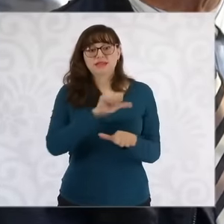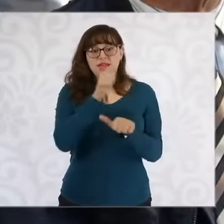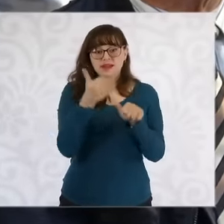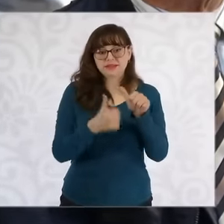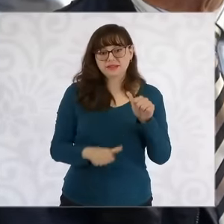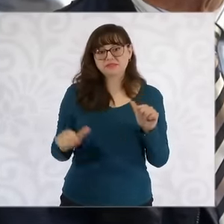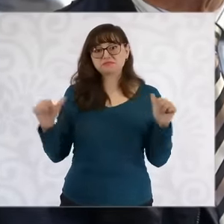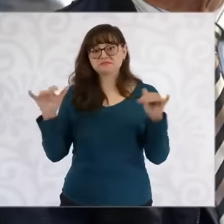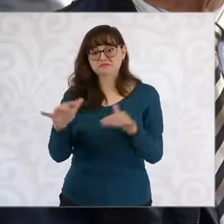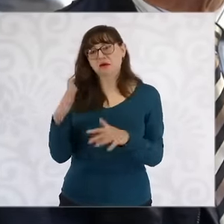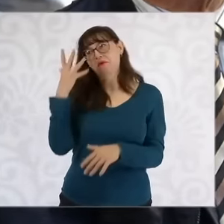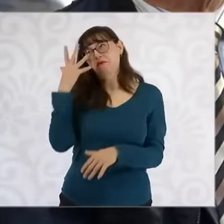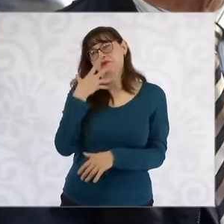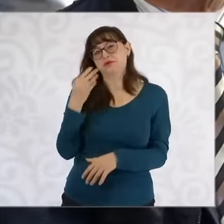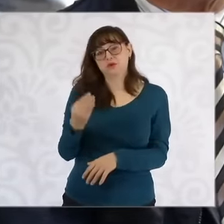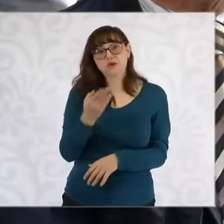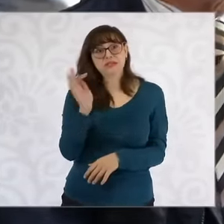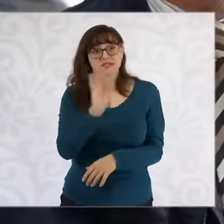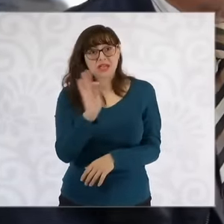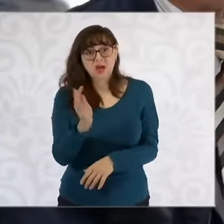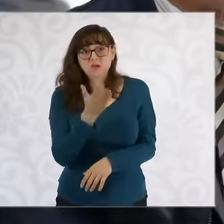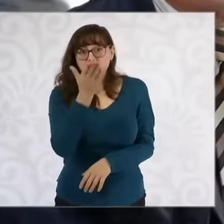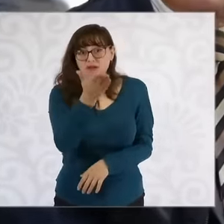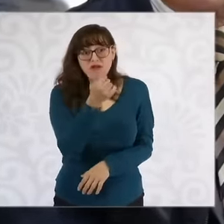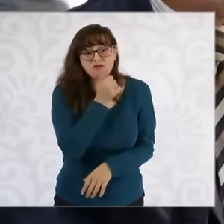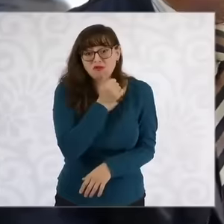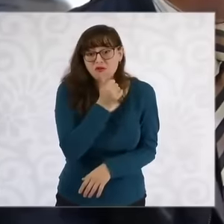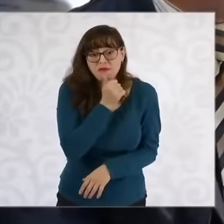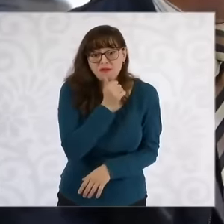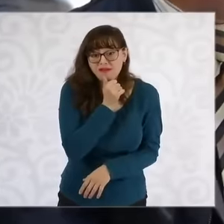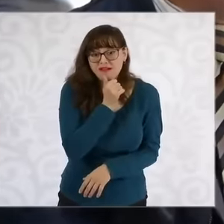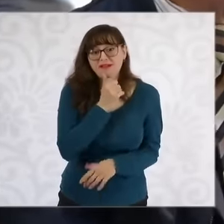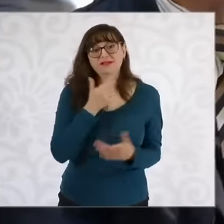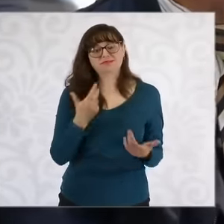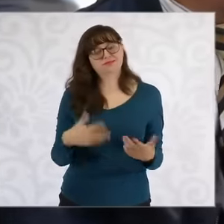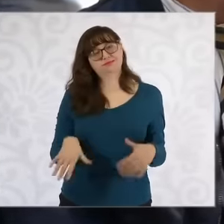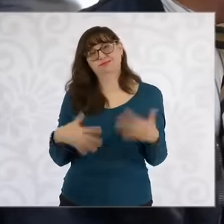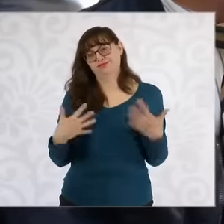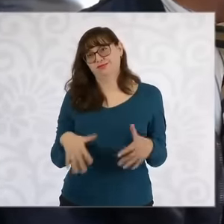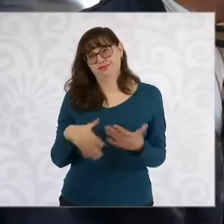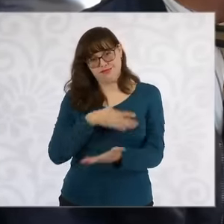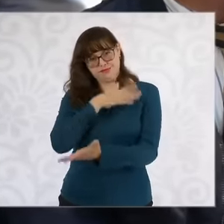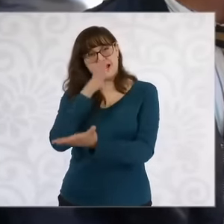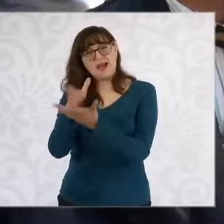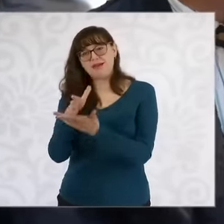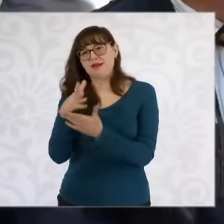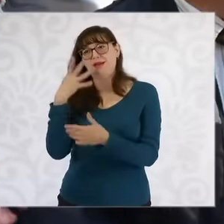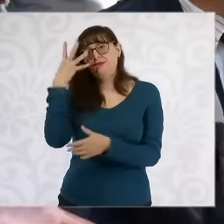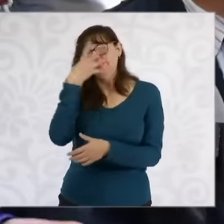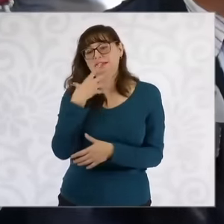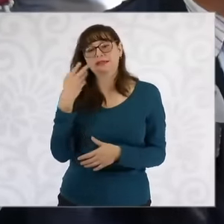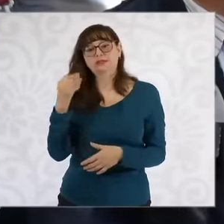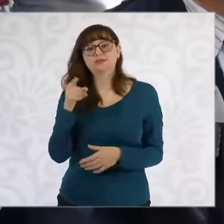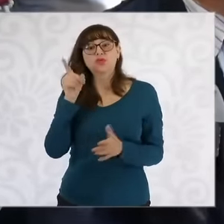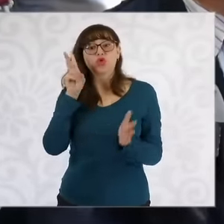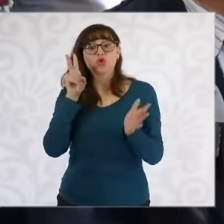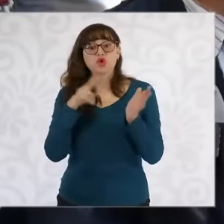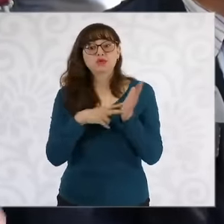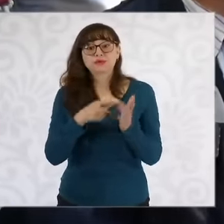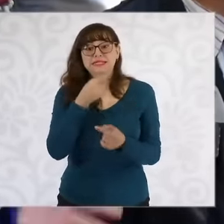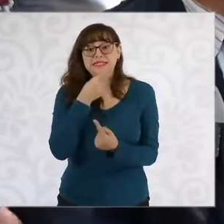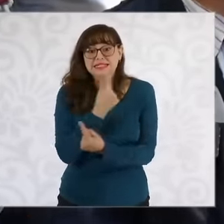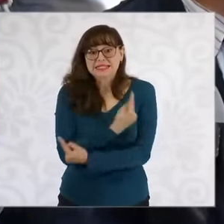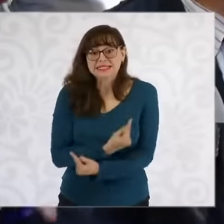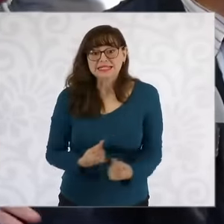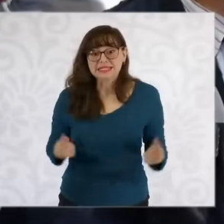de verla, véala, porque la verdad es que es una obra de teatro majestuosa. Más de 2,000 niños